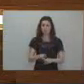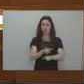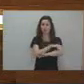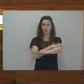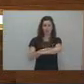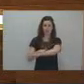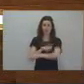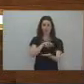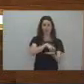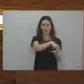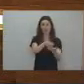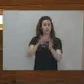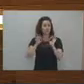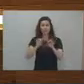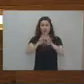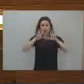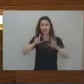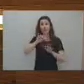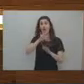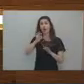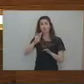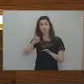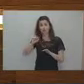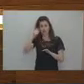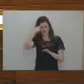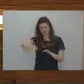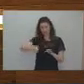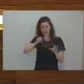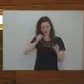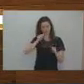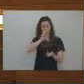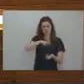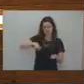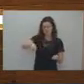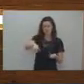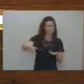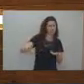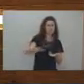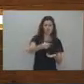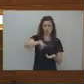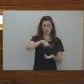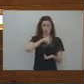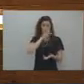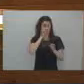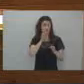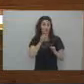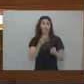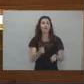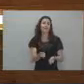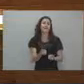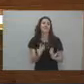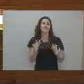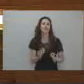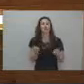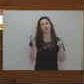niega nadie. El señor Lastra conoce hasta el último rincón, seguramente, de cómo funciona esta Administración y, desde luego, no pierde ocasión de recordárnoslo.